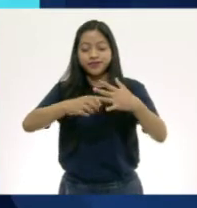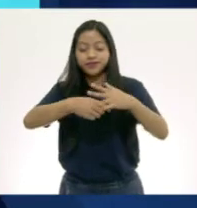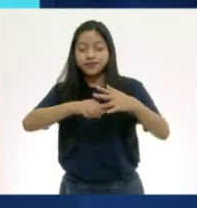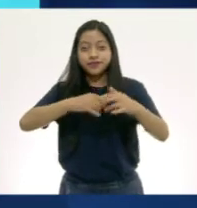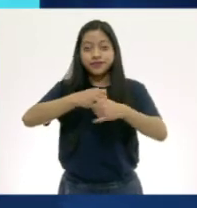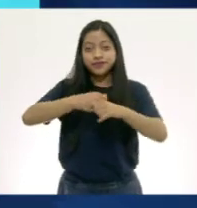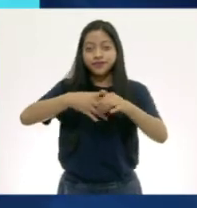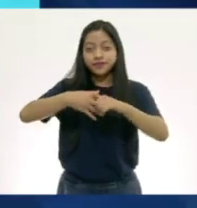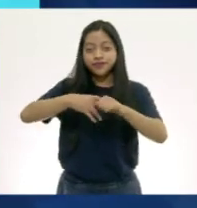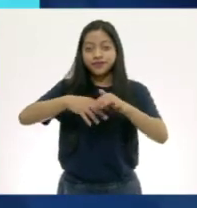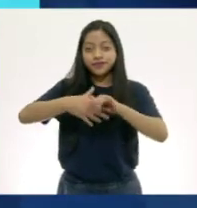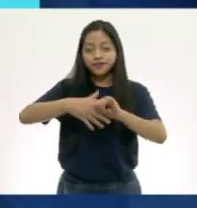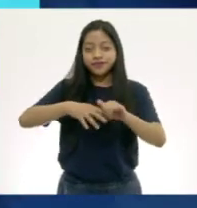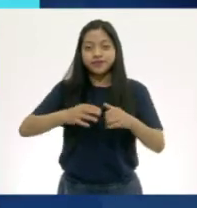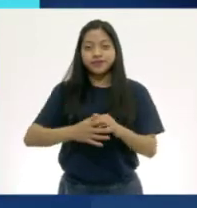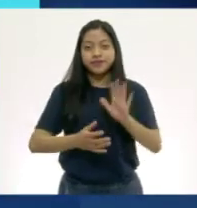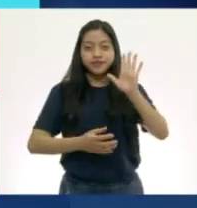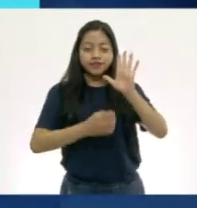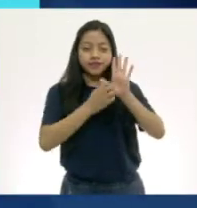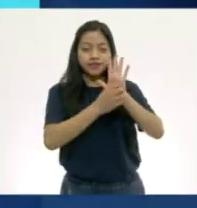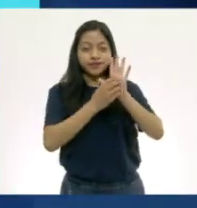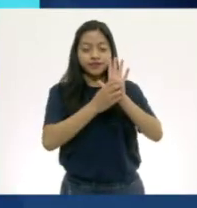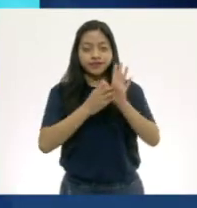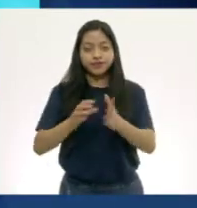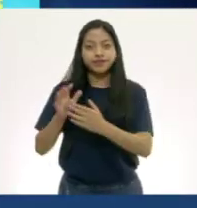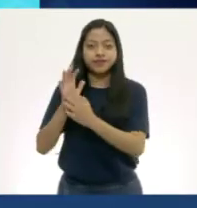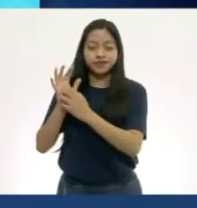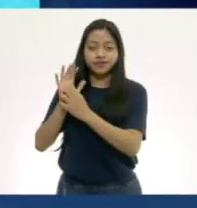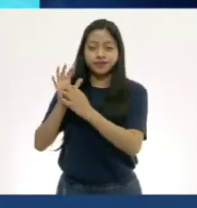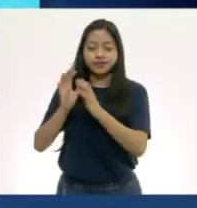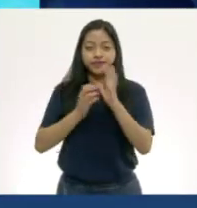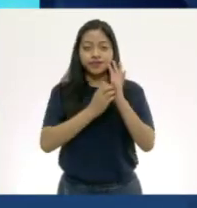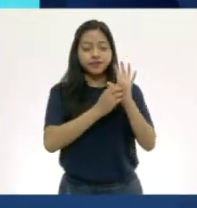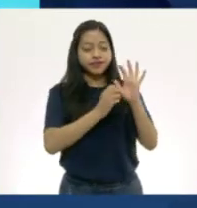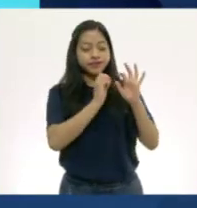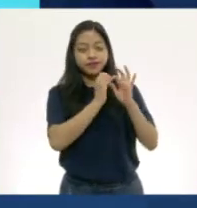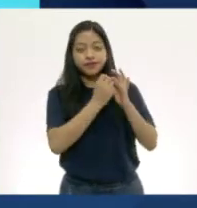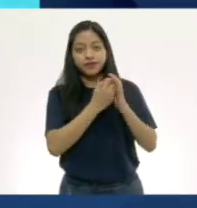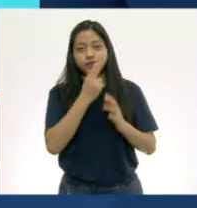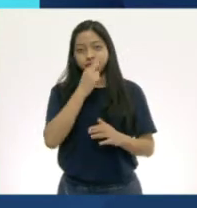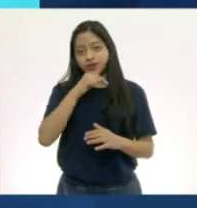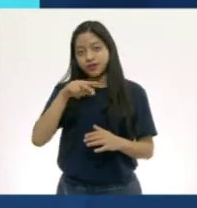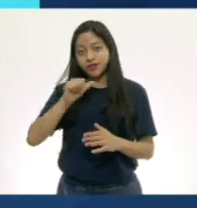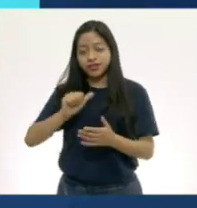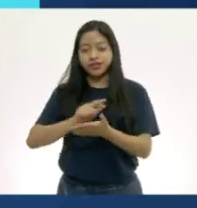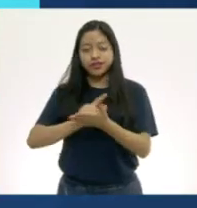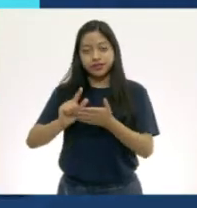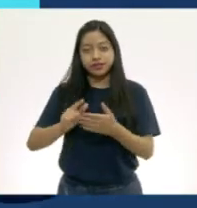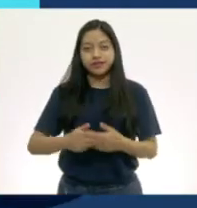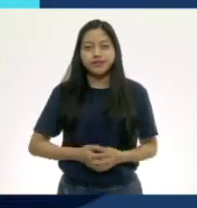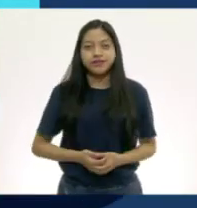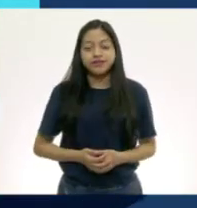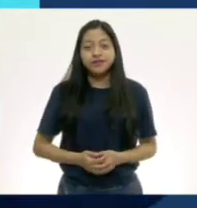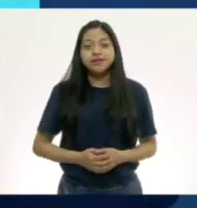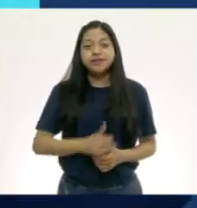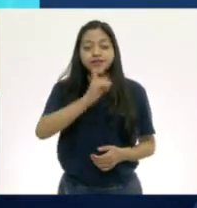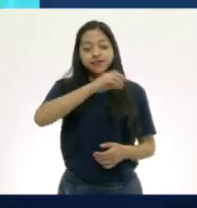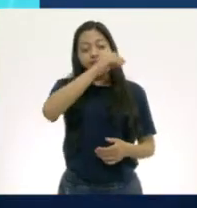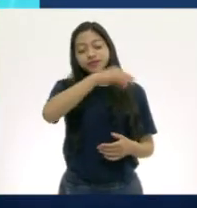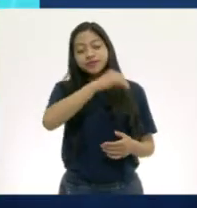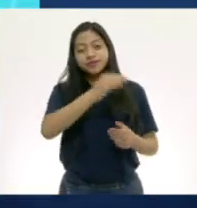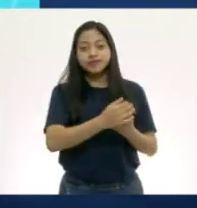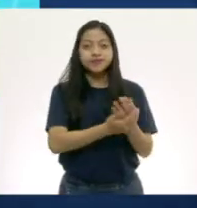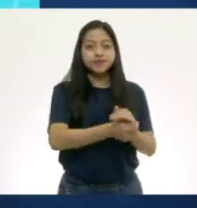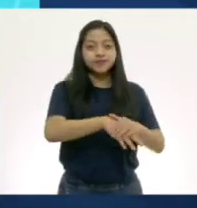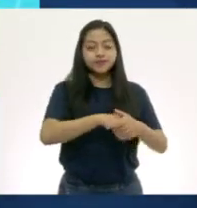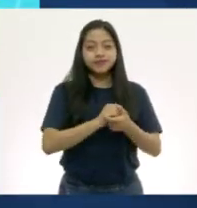dedos. Ahora haz como que rasguñas la palma de tus manos para lavar tus uñas. Enjuaga tus manos con